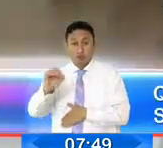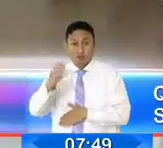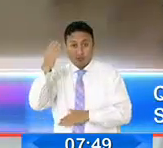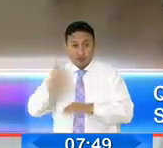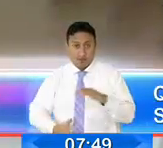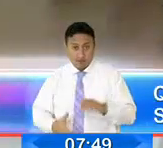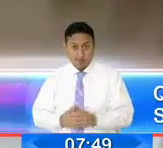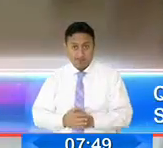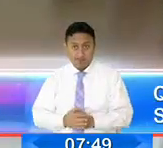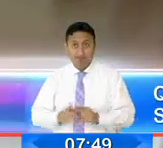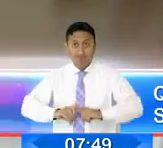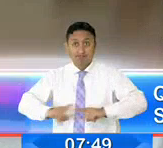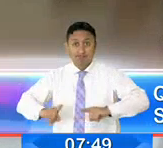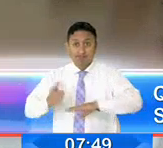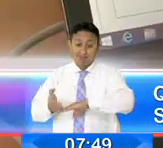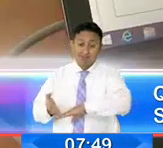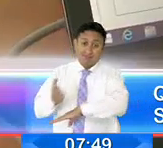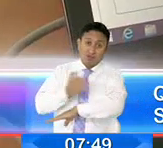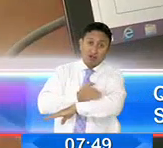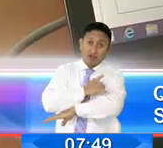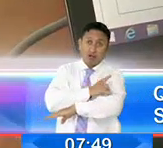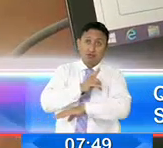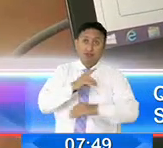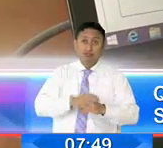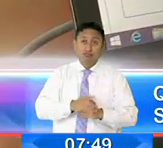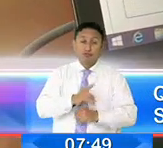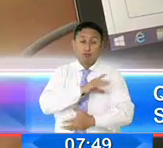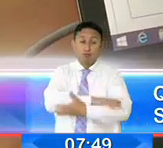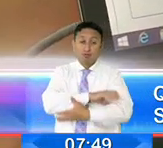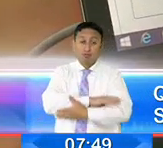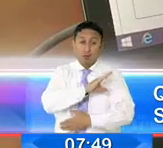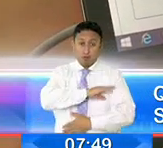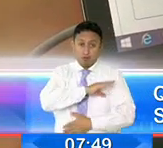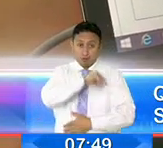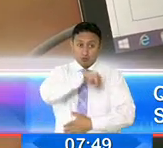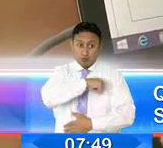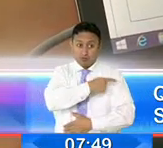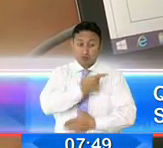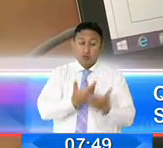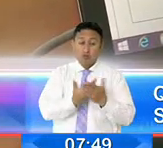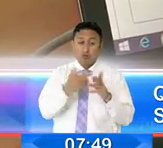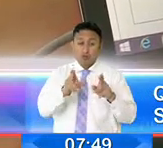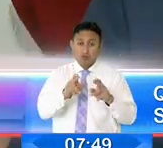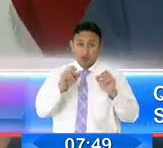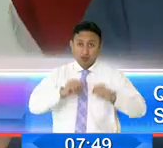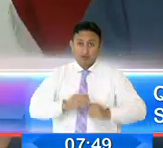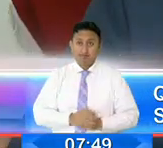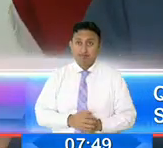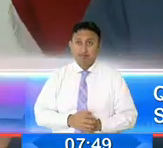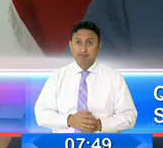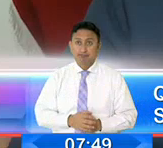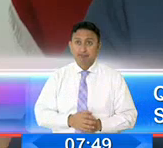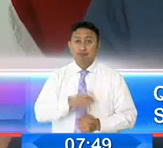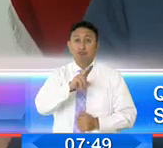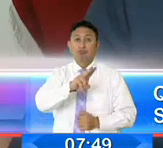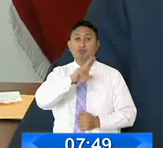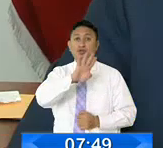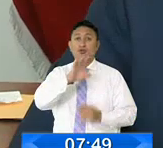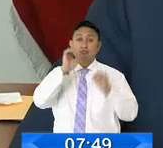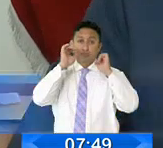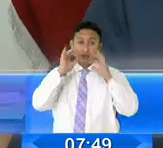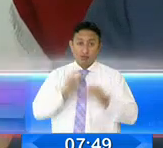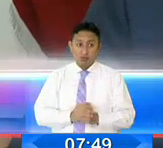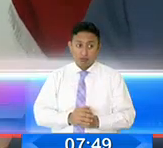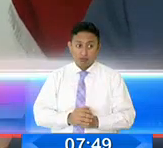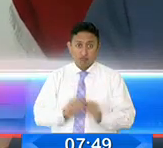Sin embargo, semanas antes se habilitará el portal web municipal para receptar las nuevas solicitudes. Que a partir del 24 de septiembre